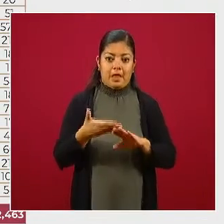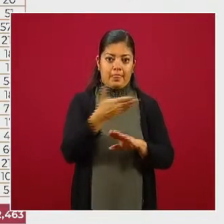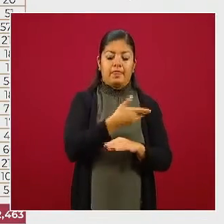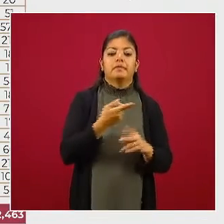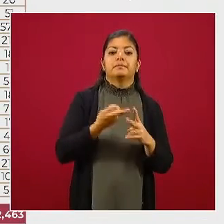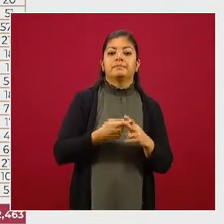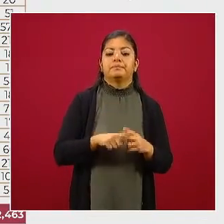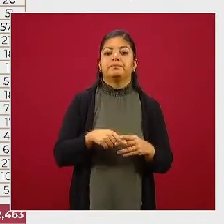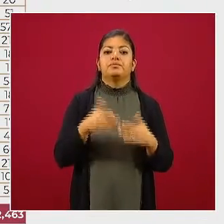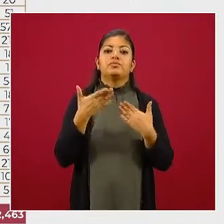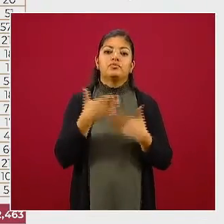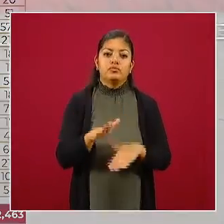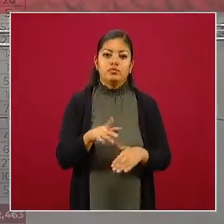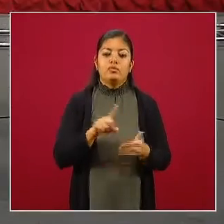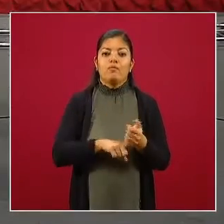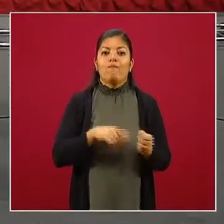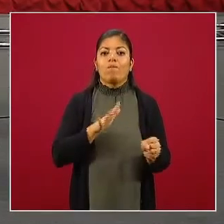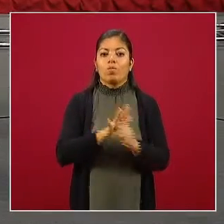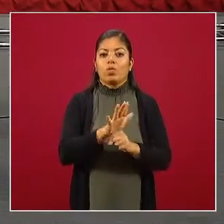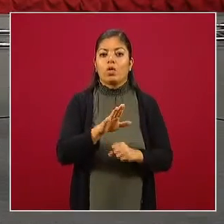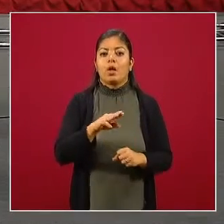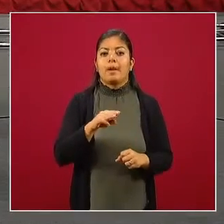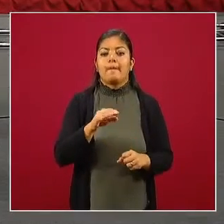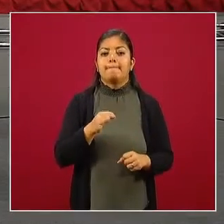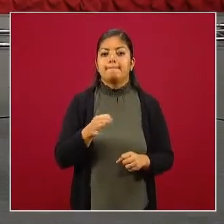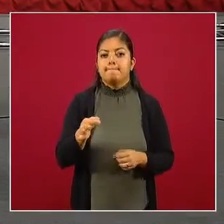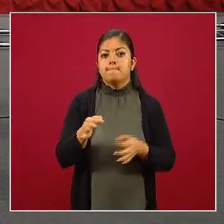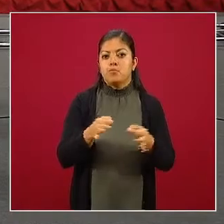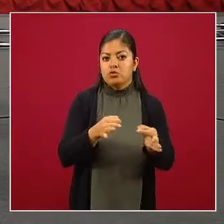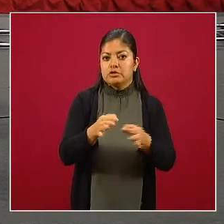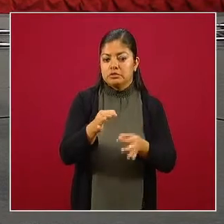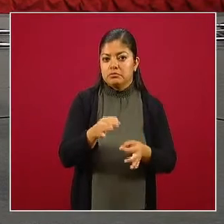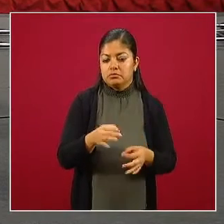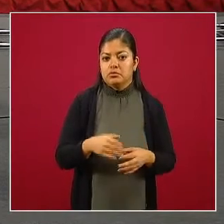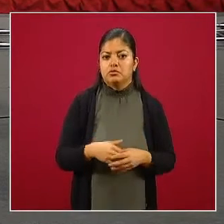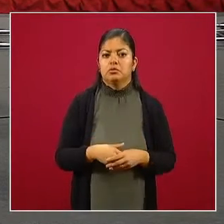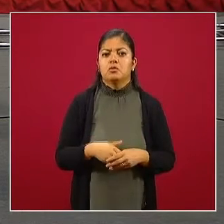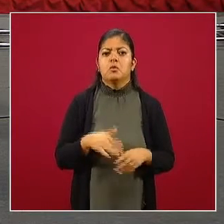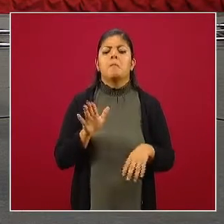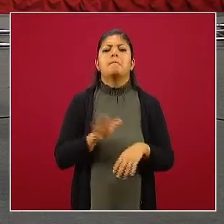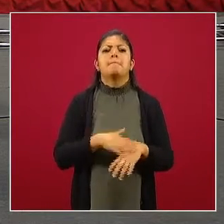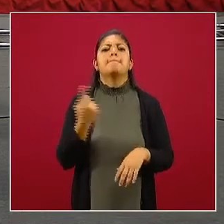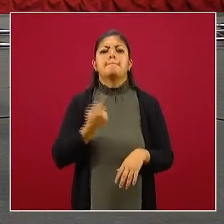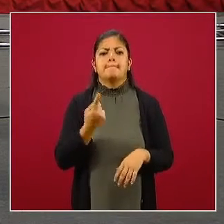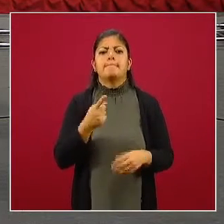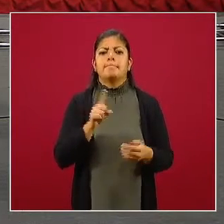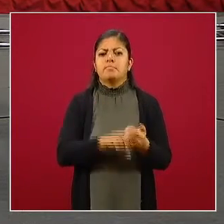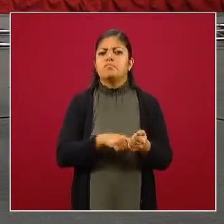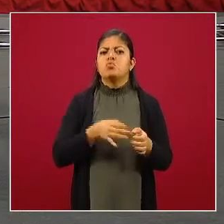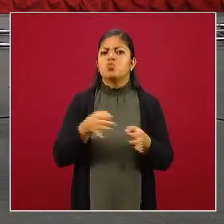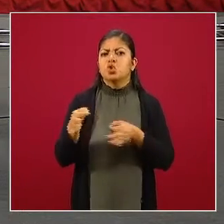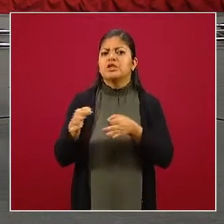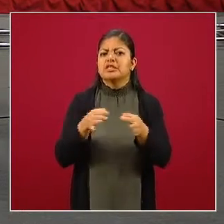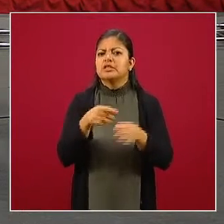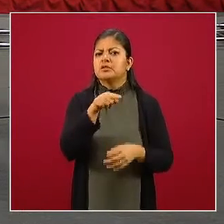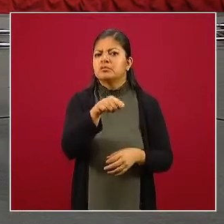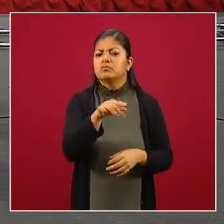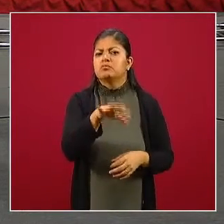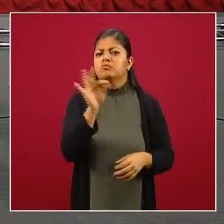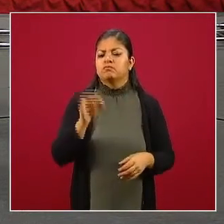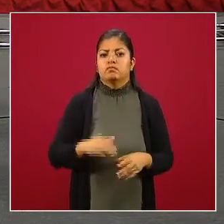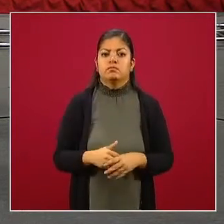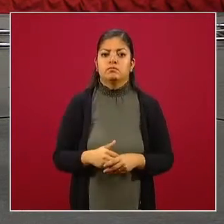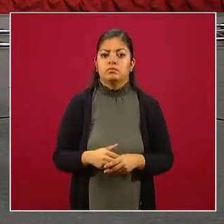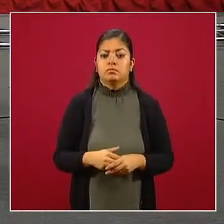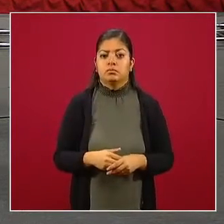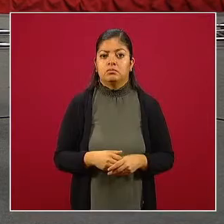en el tema de cuáles son los municipios o dónde están, por qué designamos estos municipios? A lo